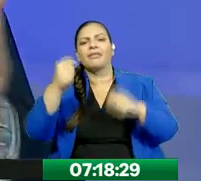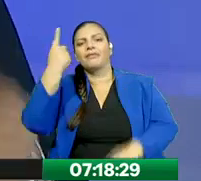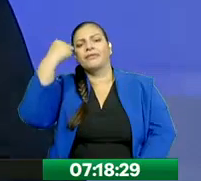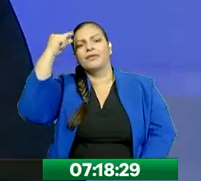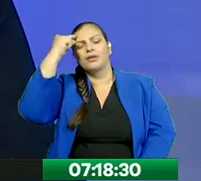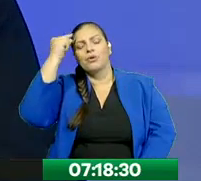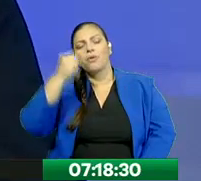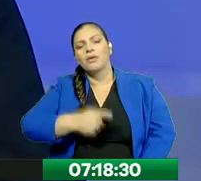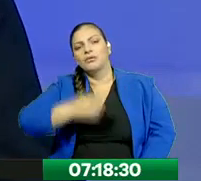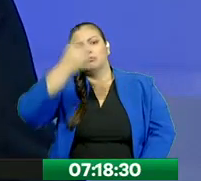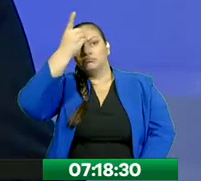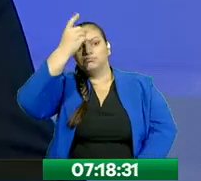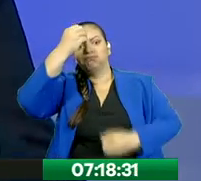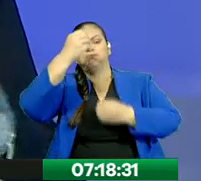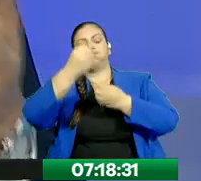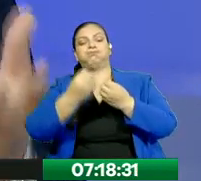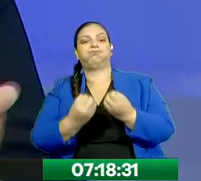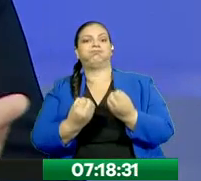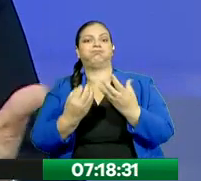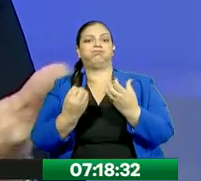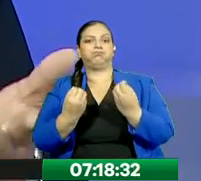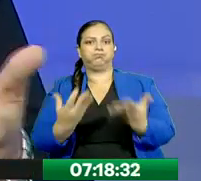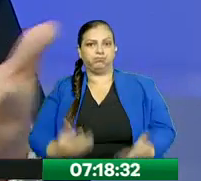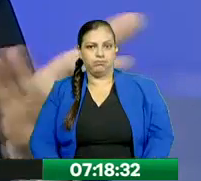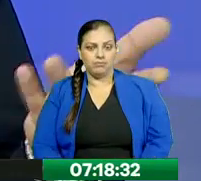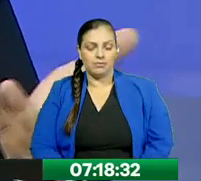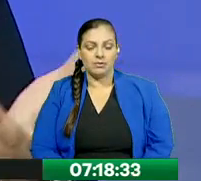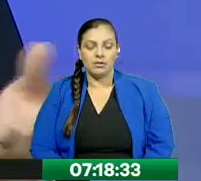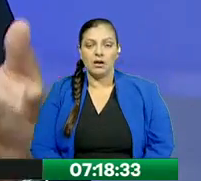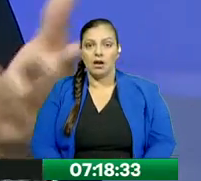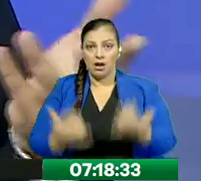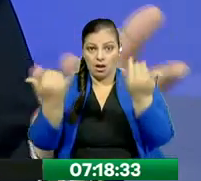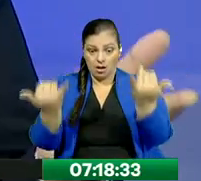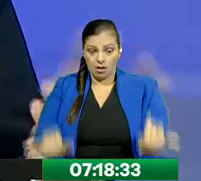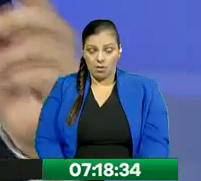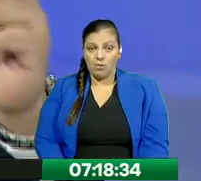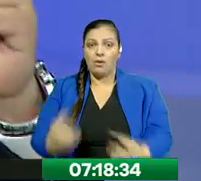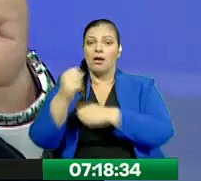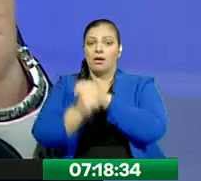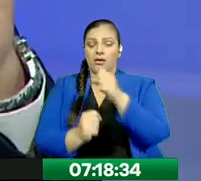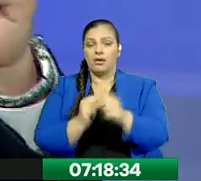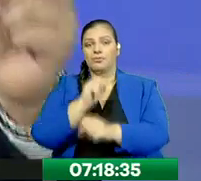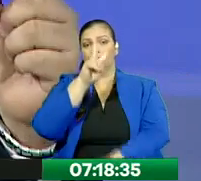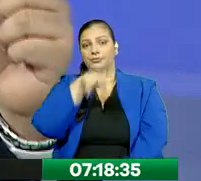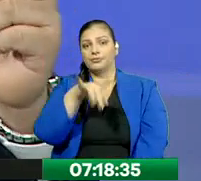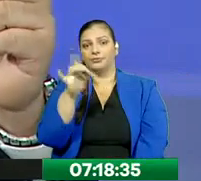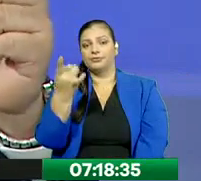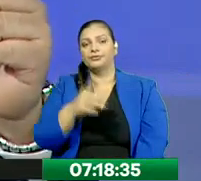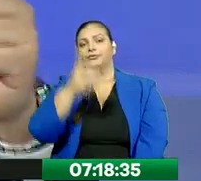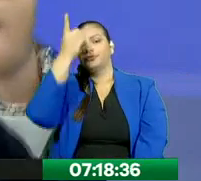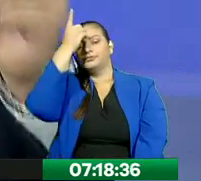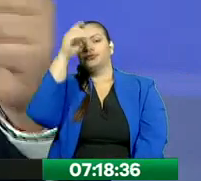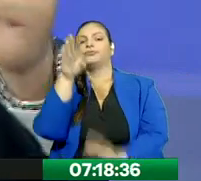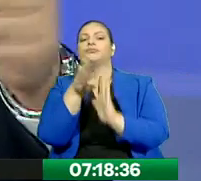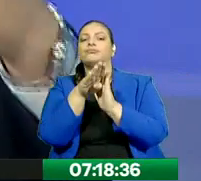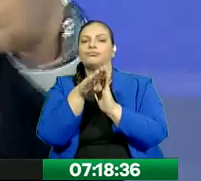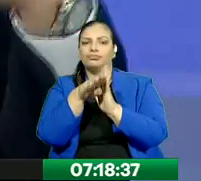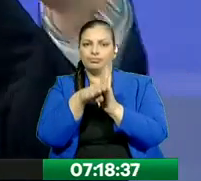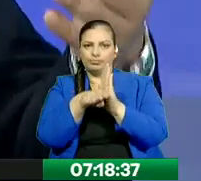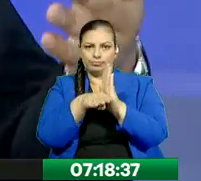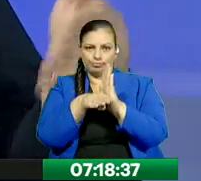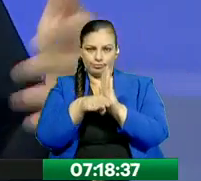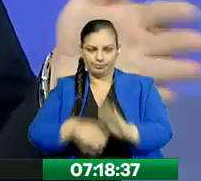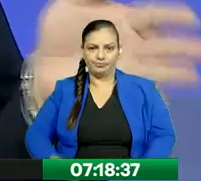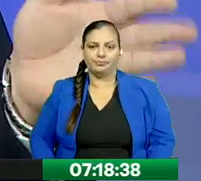año, obviamente la proforma, ya el déficit público se va a mantener en la línea del 4%. La diferencia es que el gobierno contabilizó